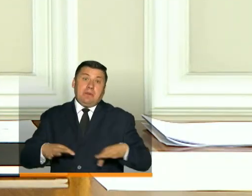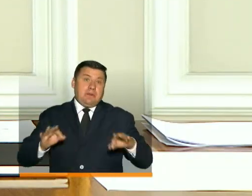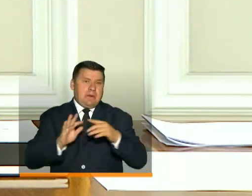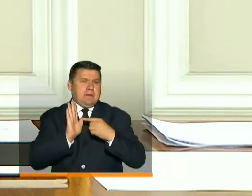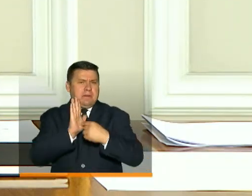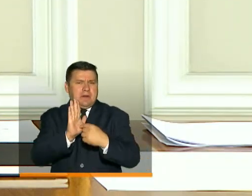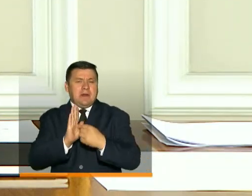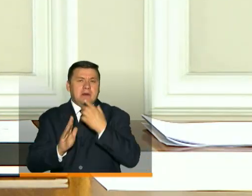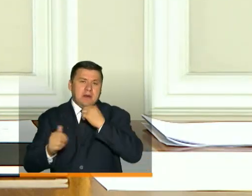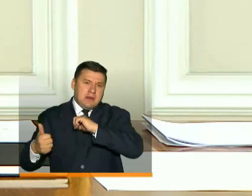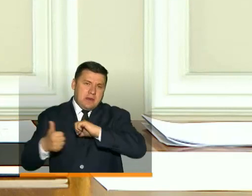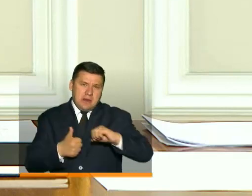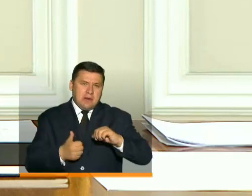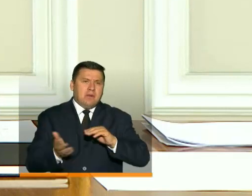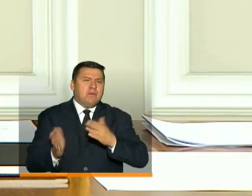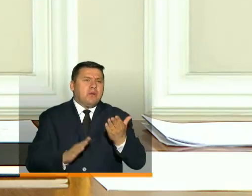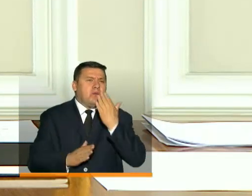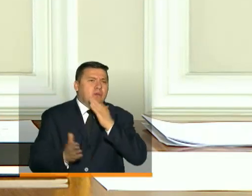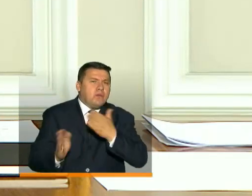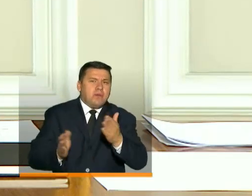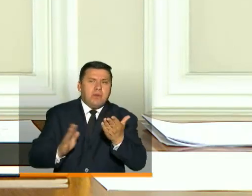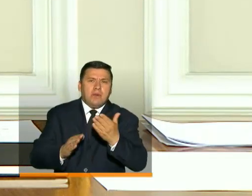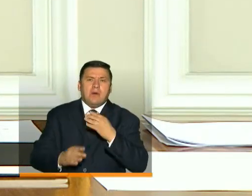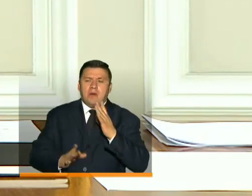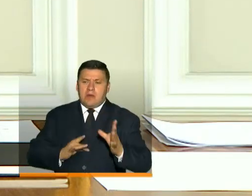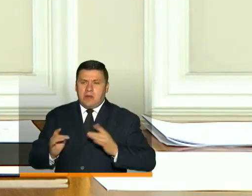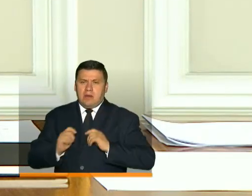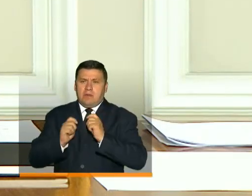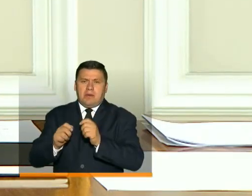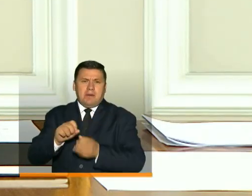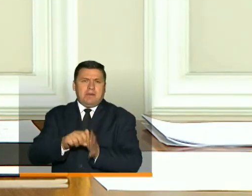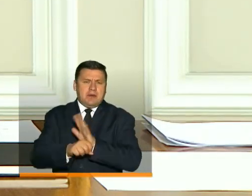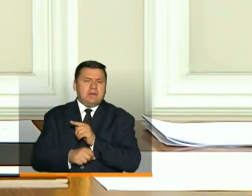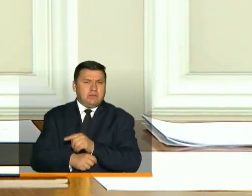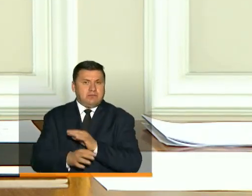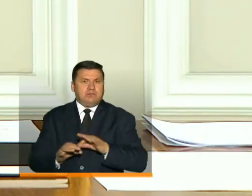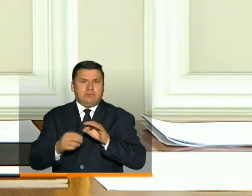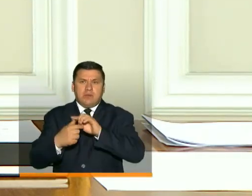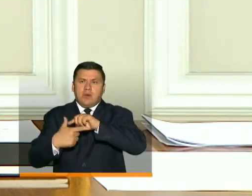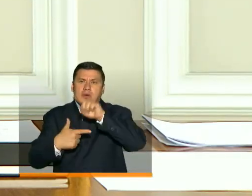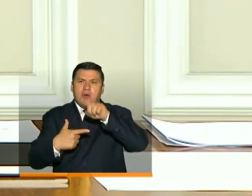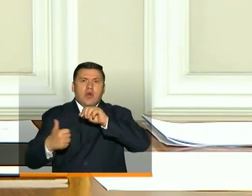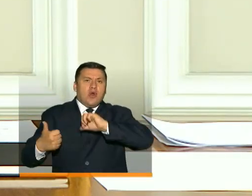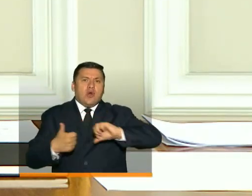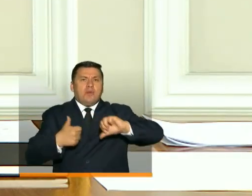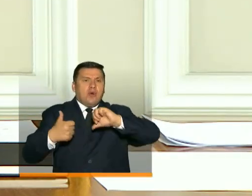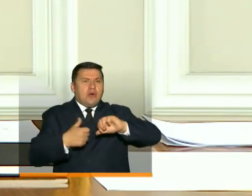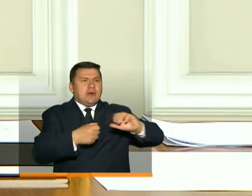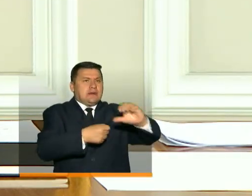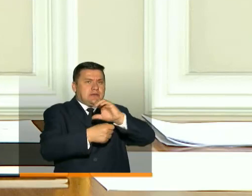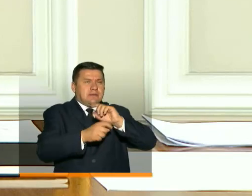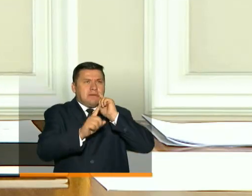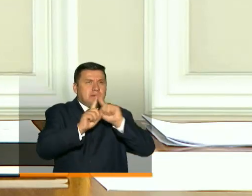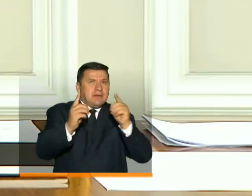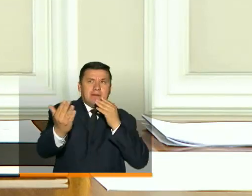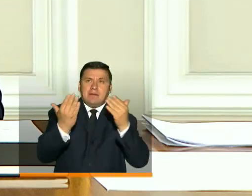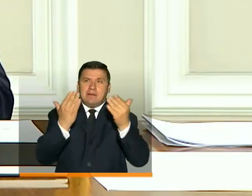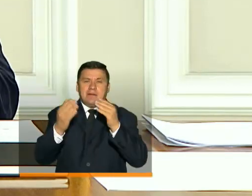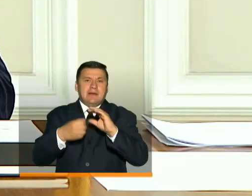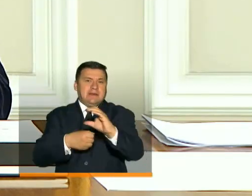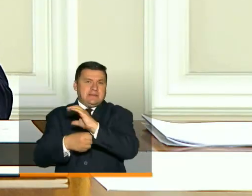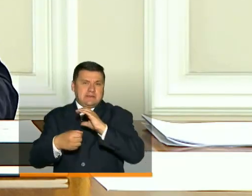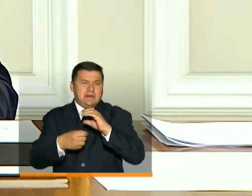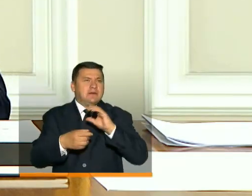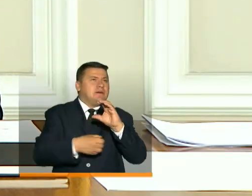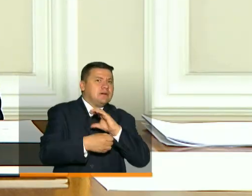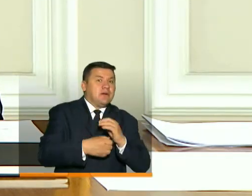importante. Ahí vemos comportamientos de letalidad, tasa reproductiva del virus, y vemos también ese comportamiento, cómo se ha ido diferenciando, pero también